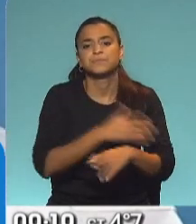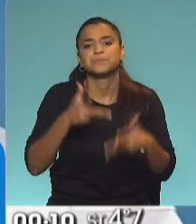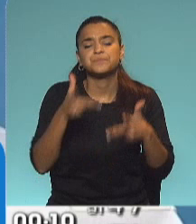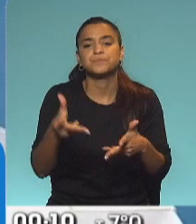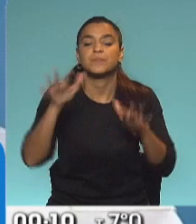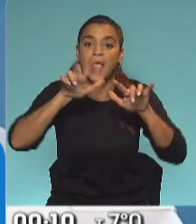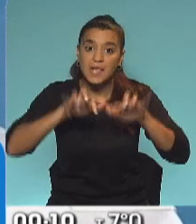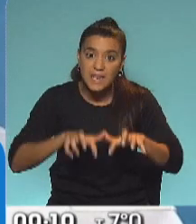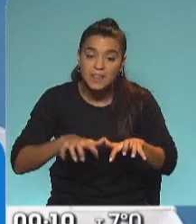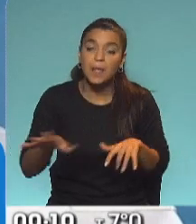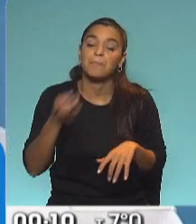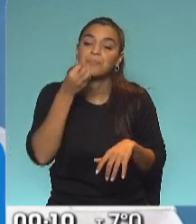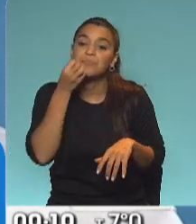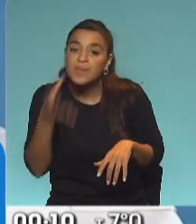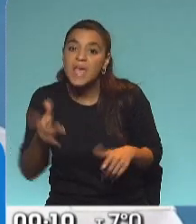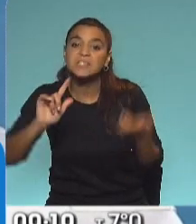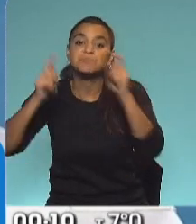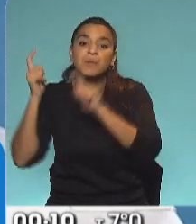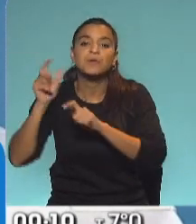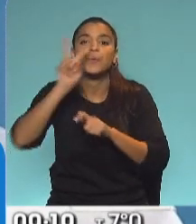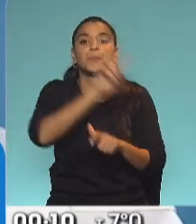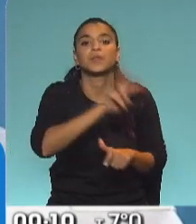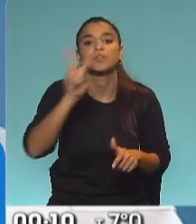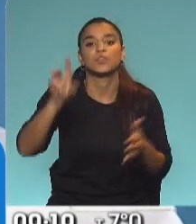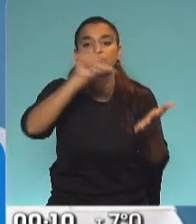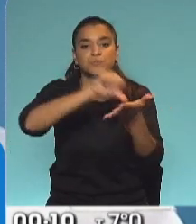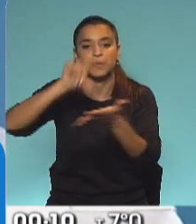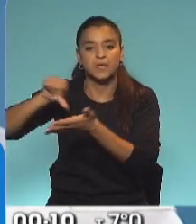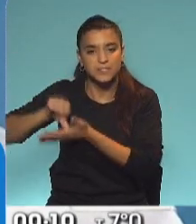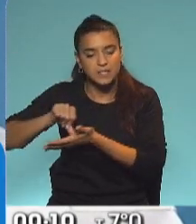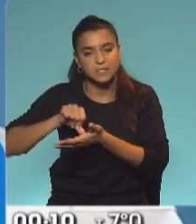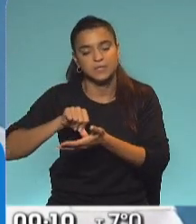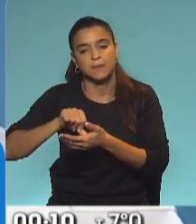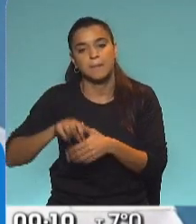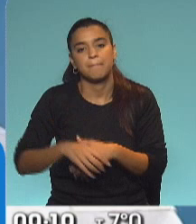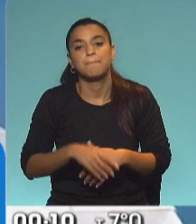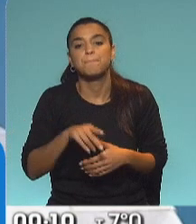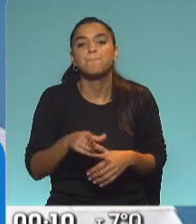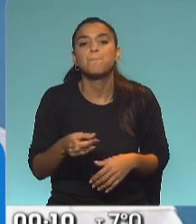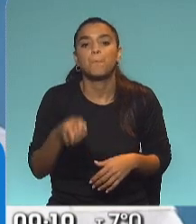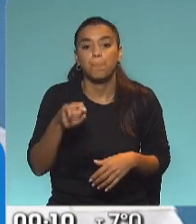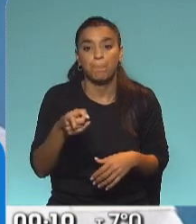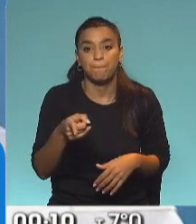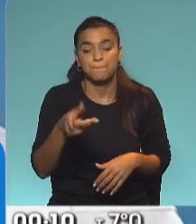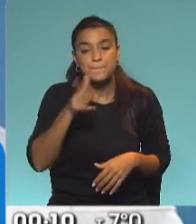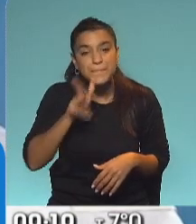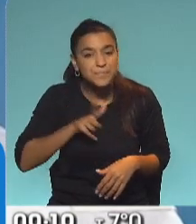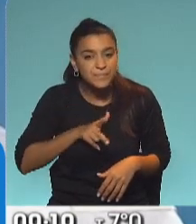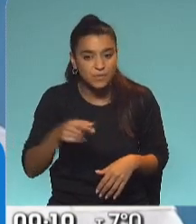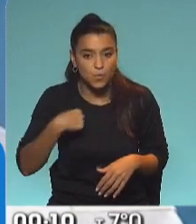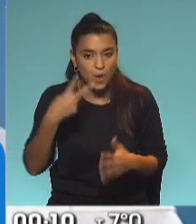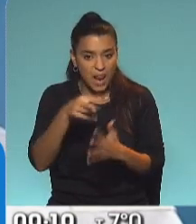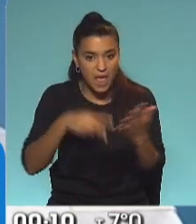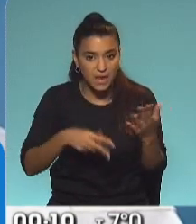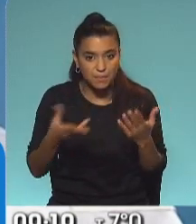fue escrita con el testimonio y la experiencia de 22 países. Y donde nos dice, algo así lo voy a